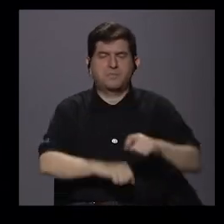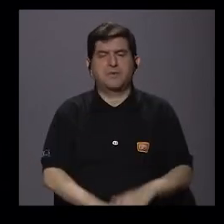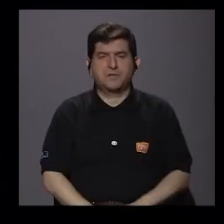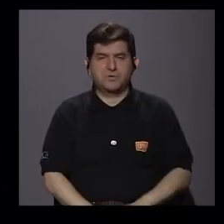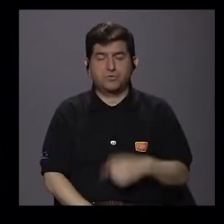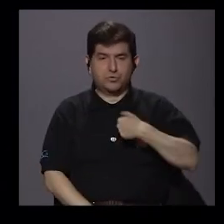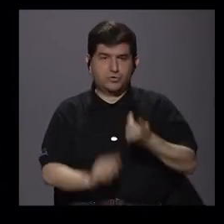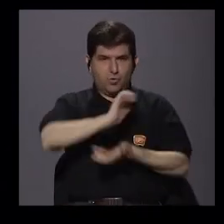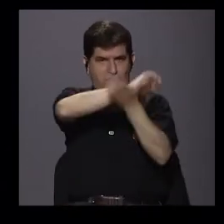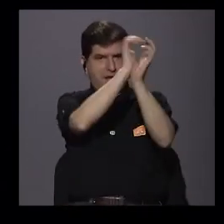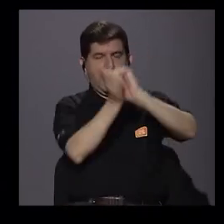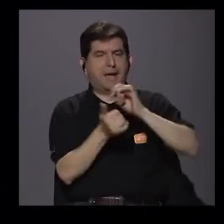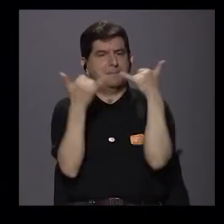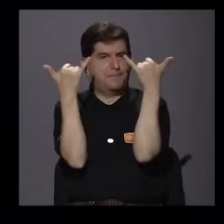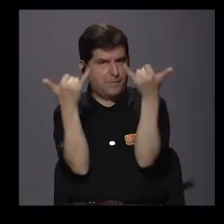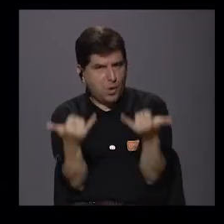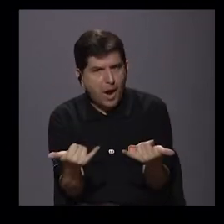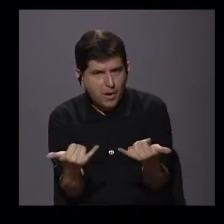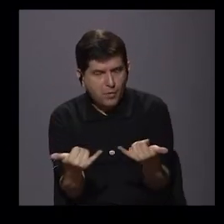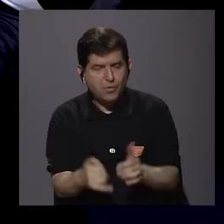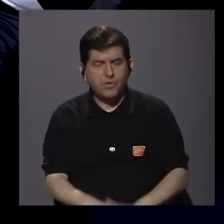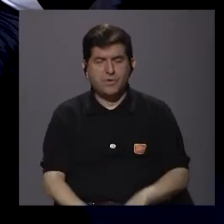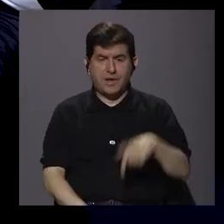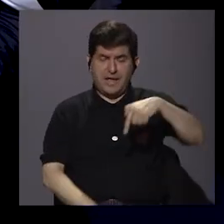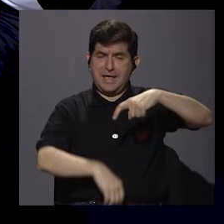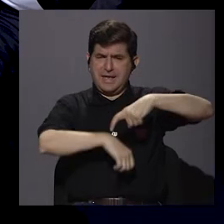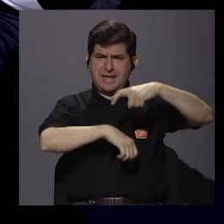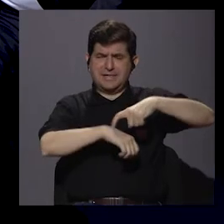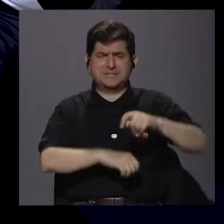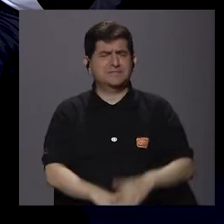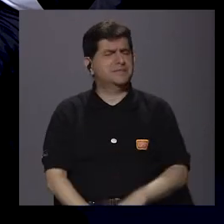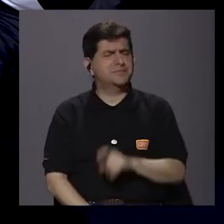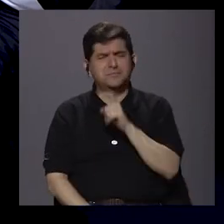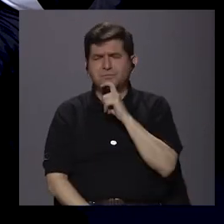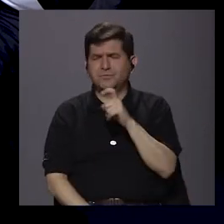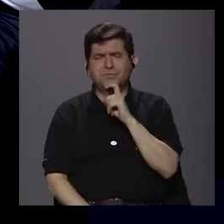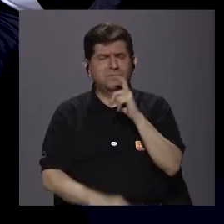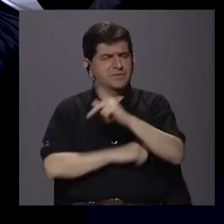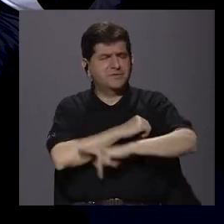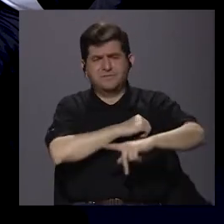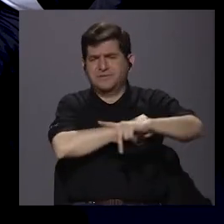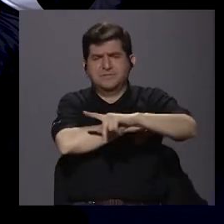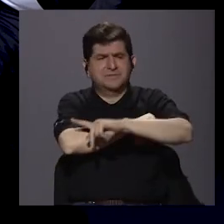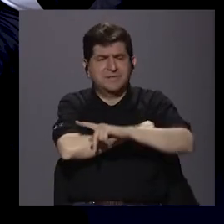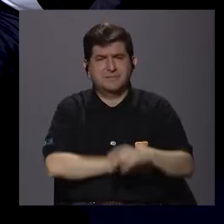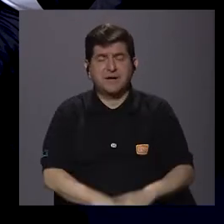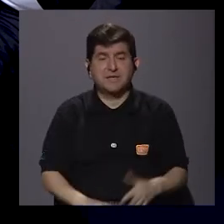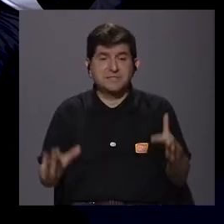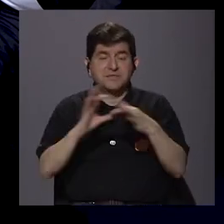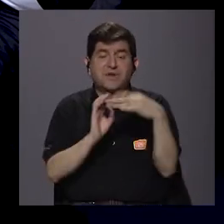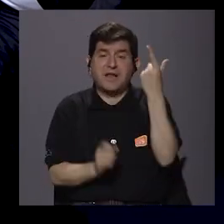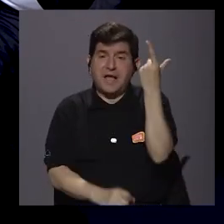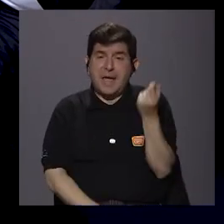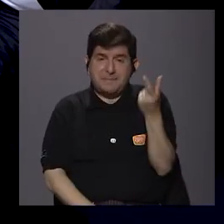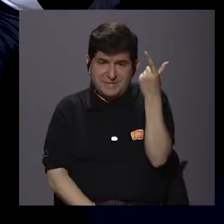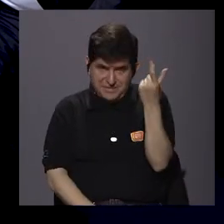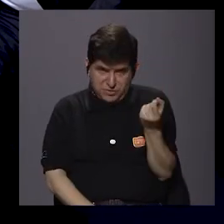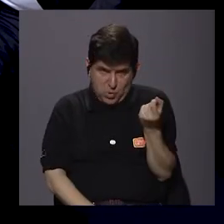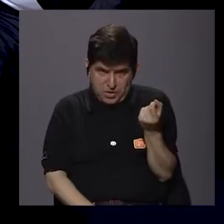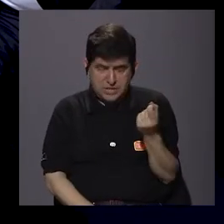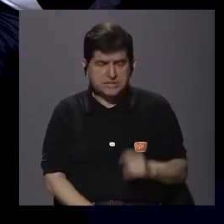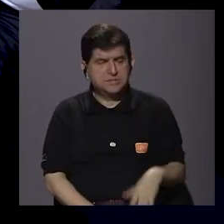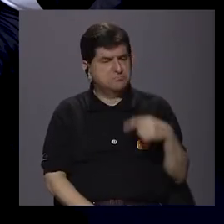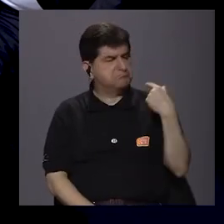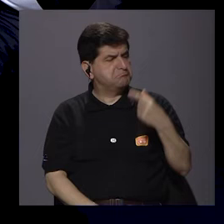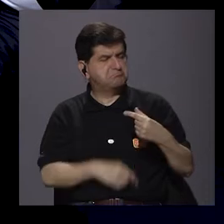voy a dar un salto tremendo en este tiempo soy un momento muy difícil país en torno a las pensiones y